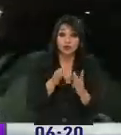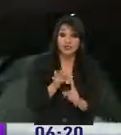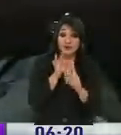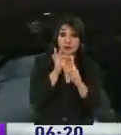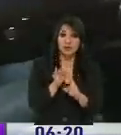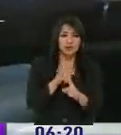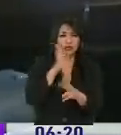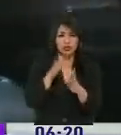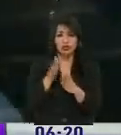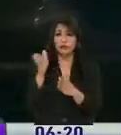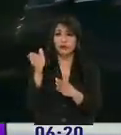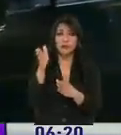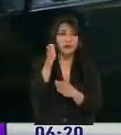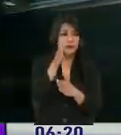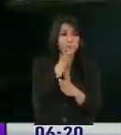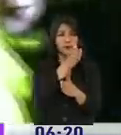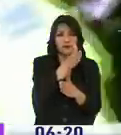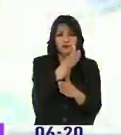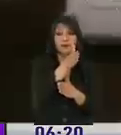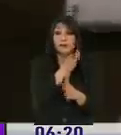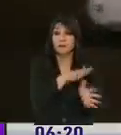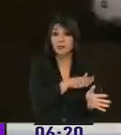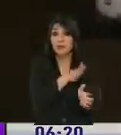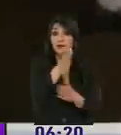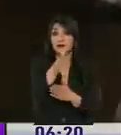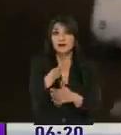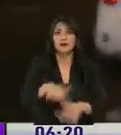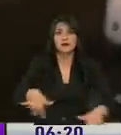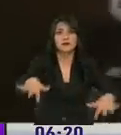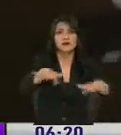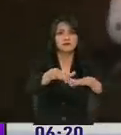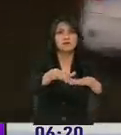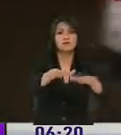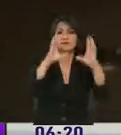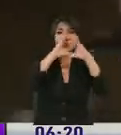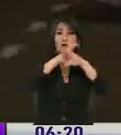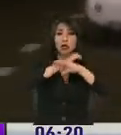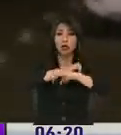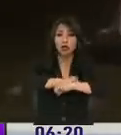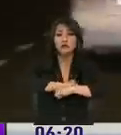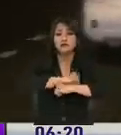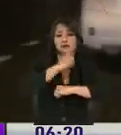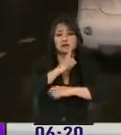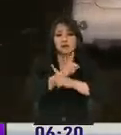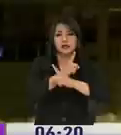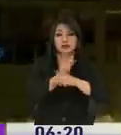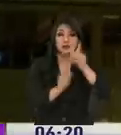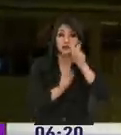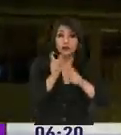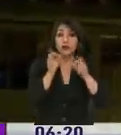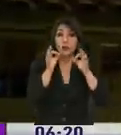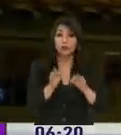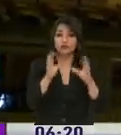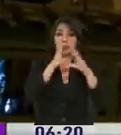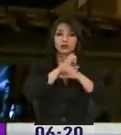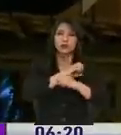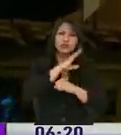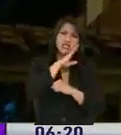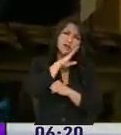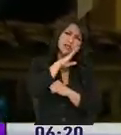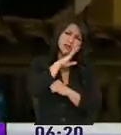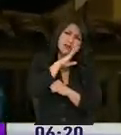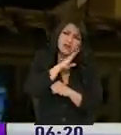se movieron de forma simultánea, cruzaron la desolada ciudad en busca de los sospechosos que a esa hora de la madrugada